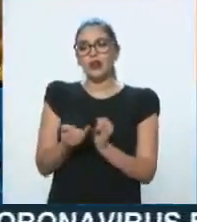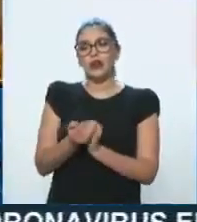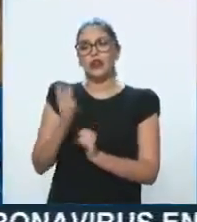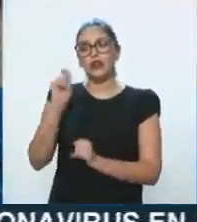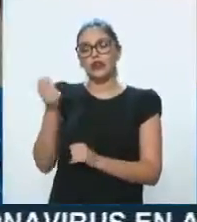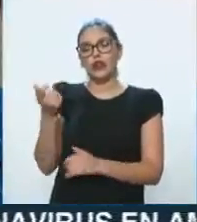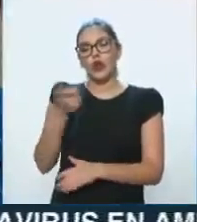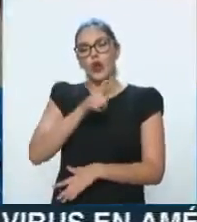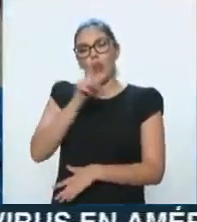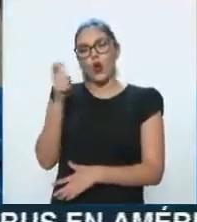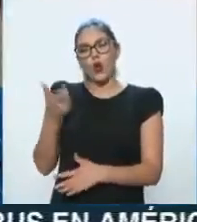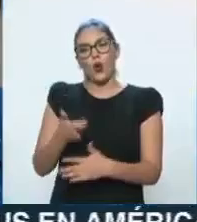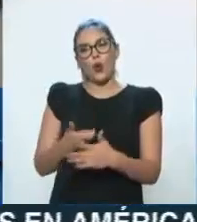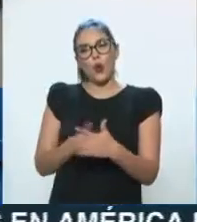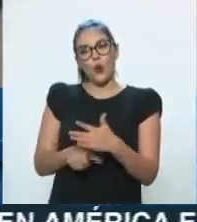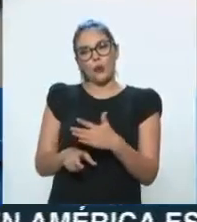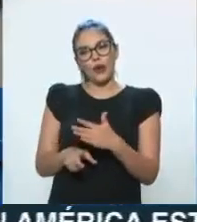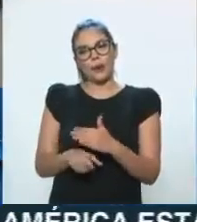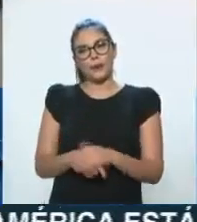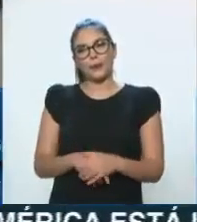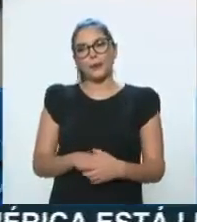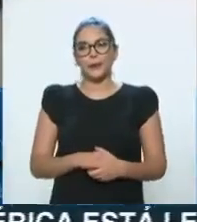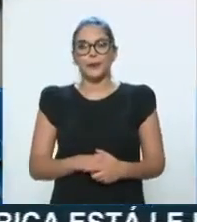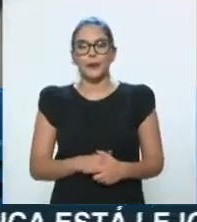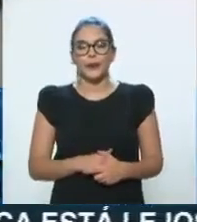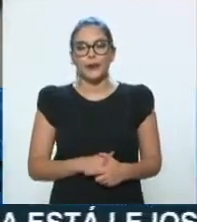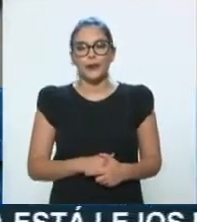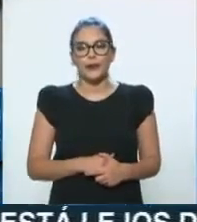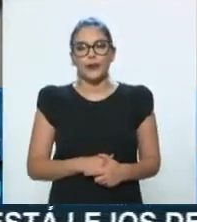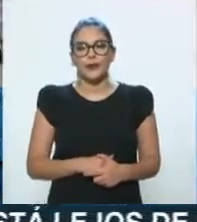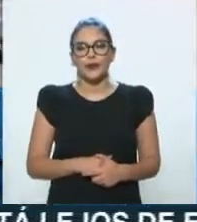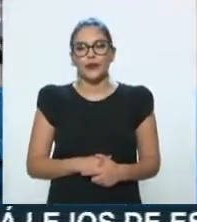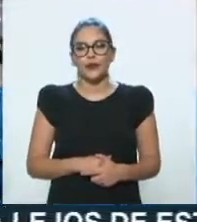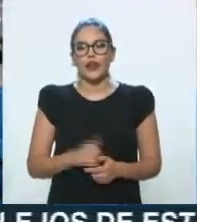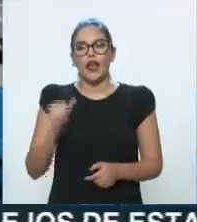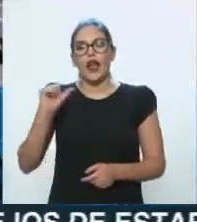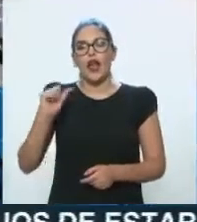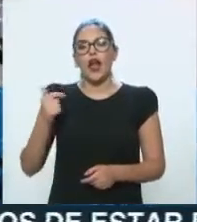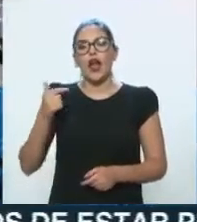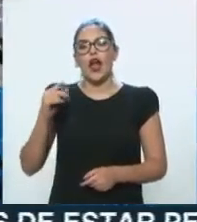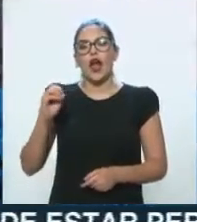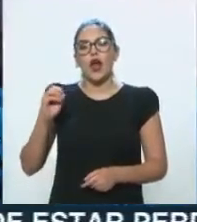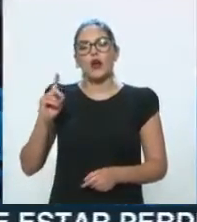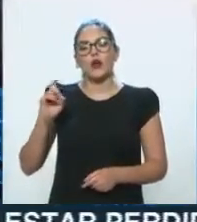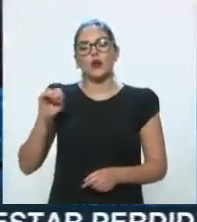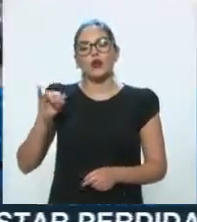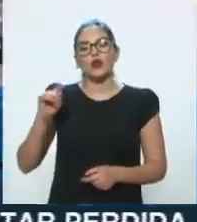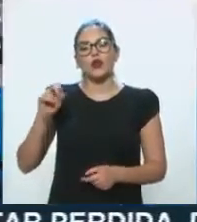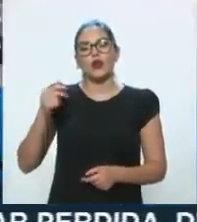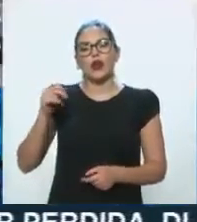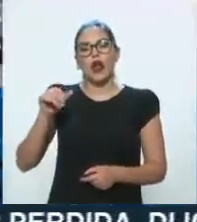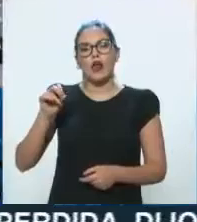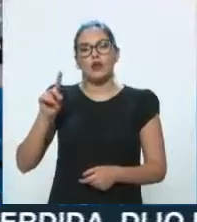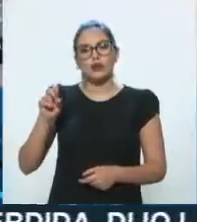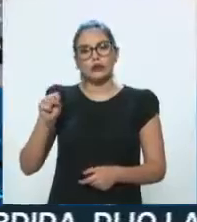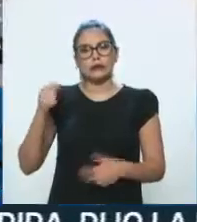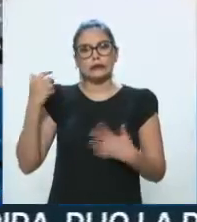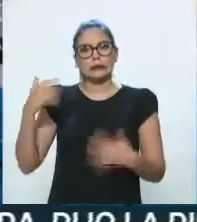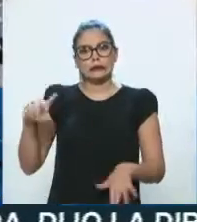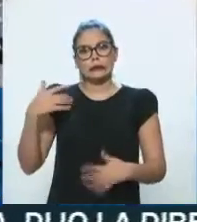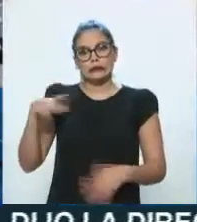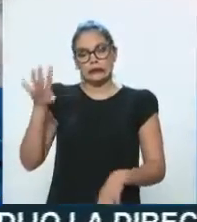esta cosa de agronitrogenados y fertinal que ha sido un verdadero